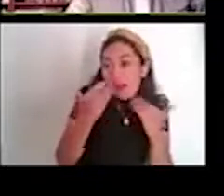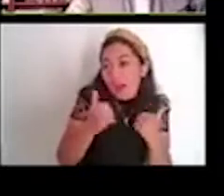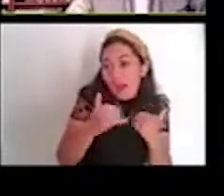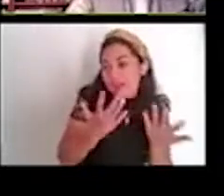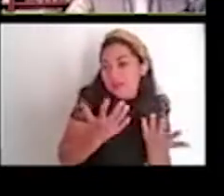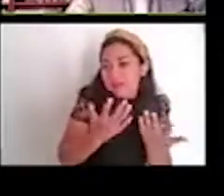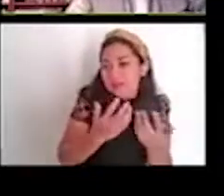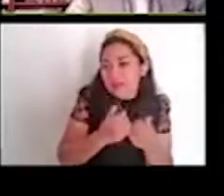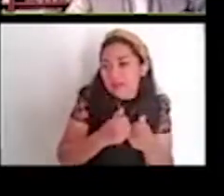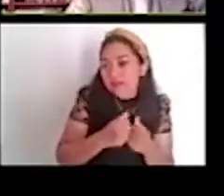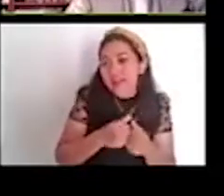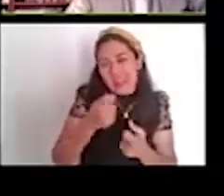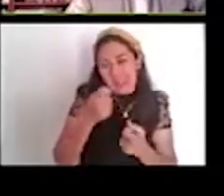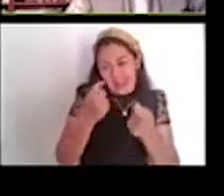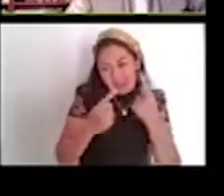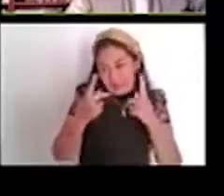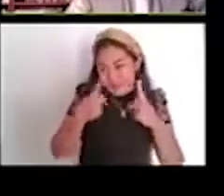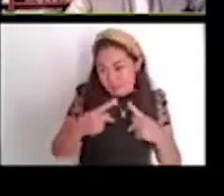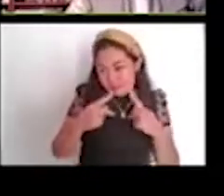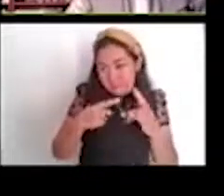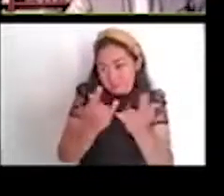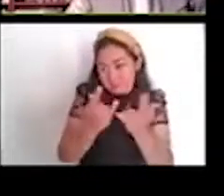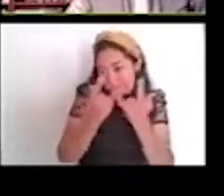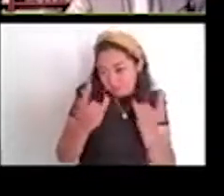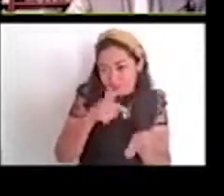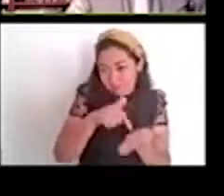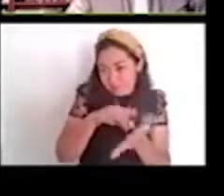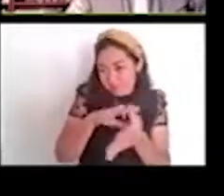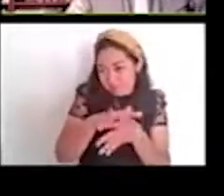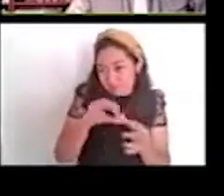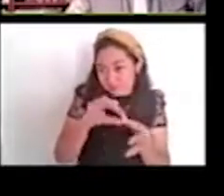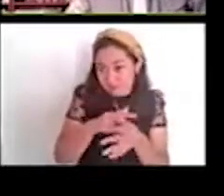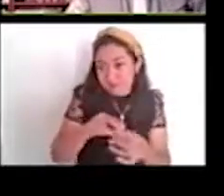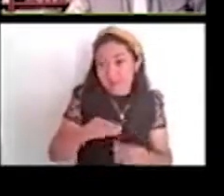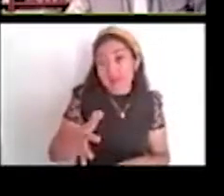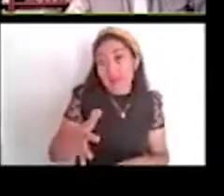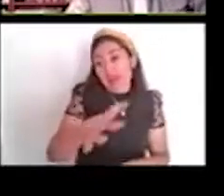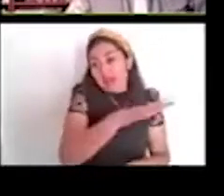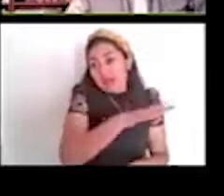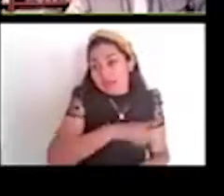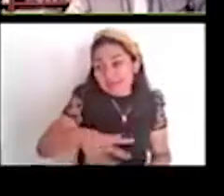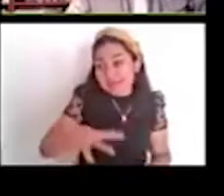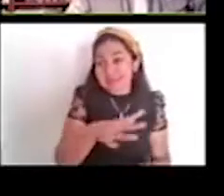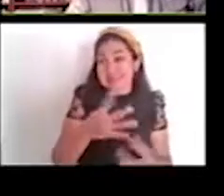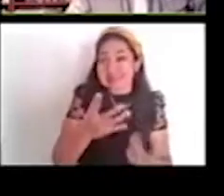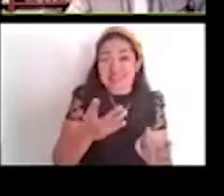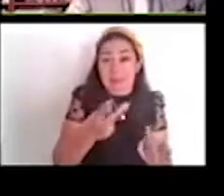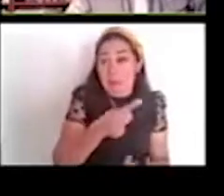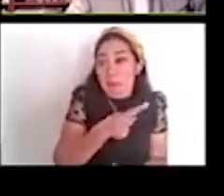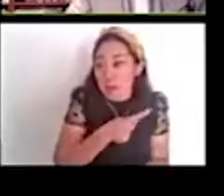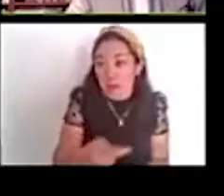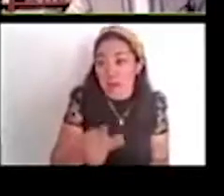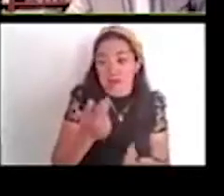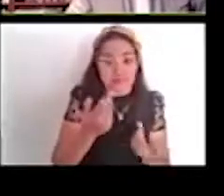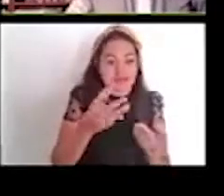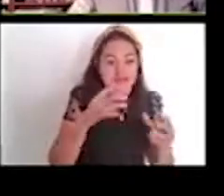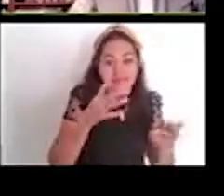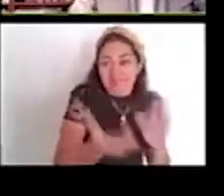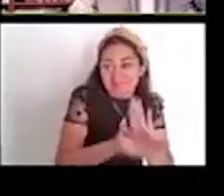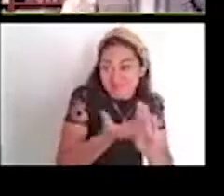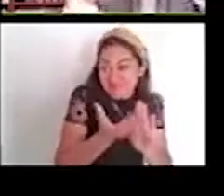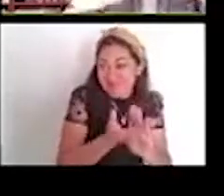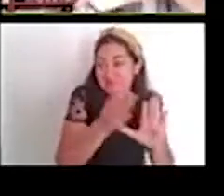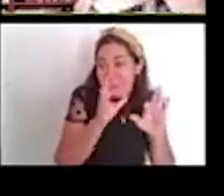dicen algunos autores de corte antropológico, en un contexto de bienes escasos, se explica la relación